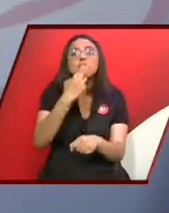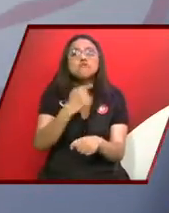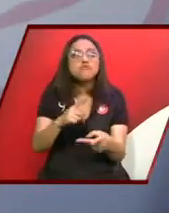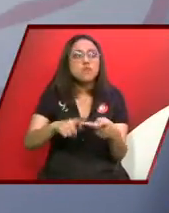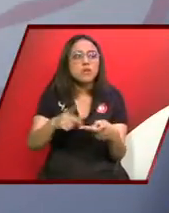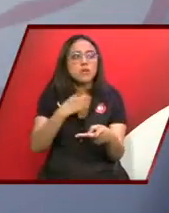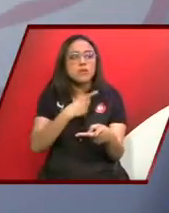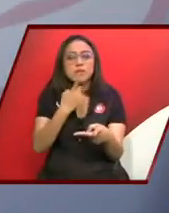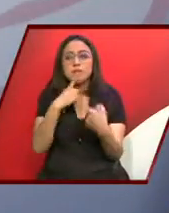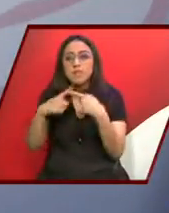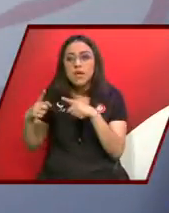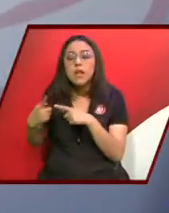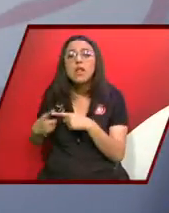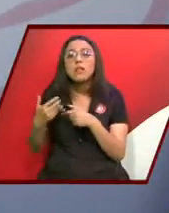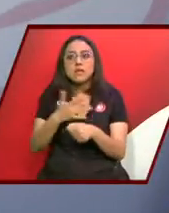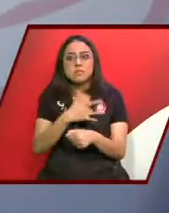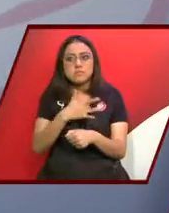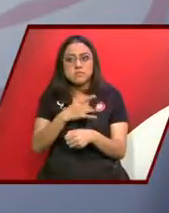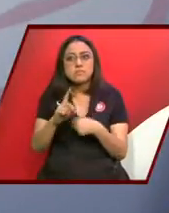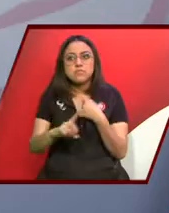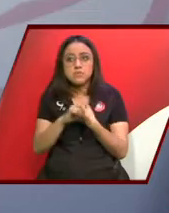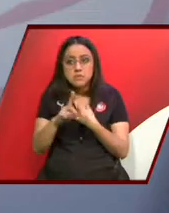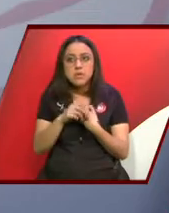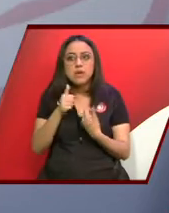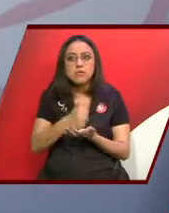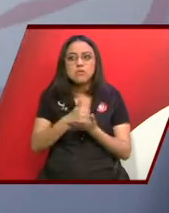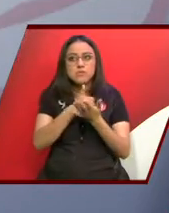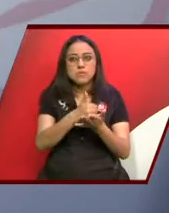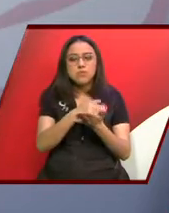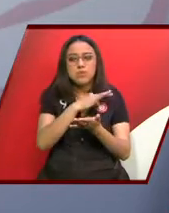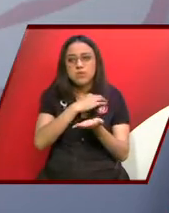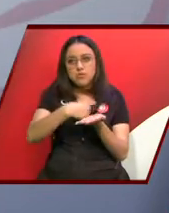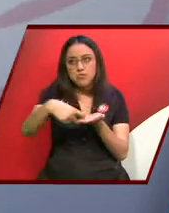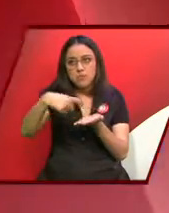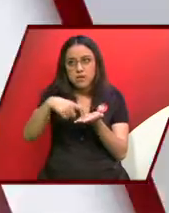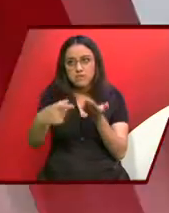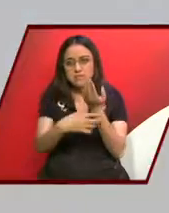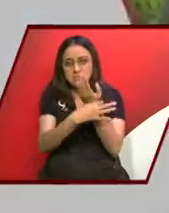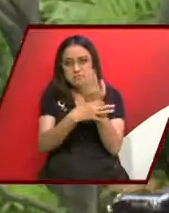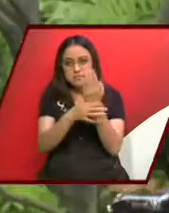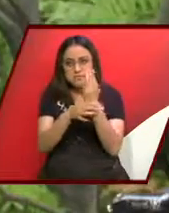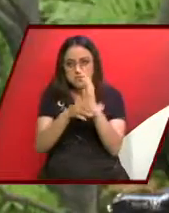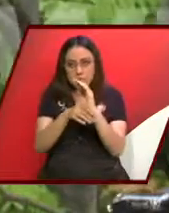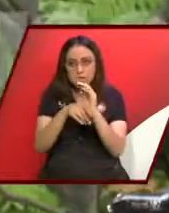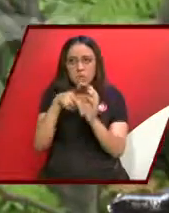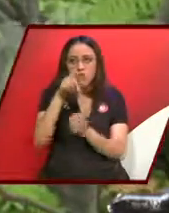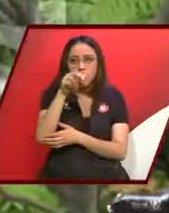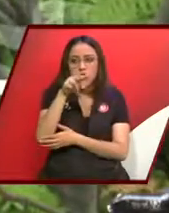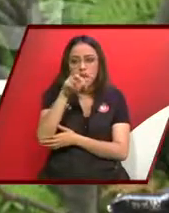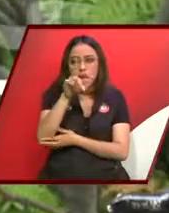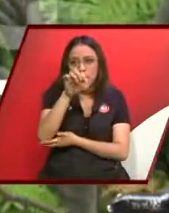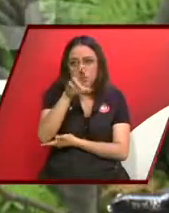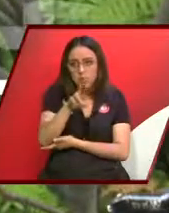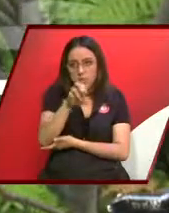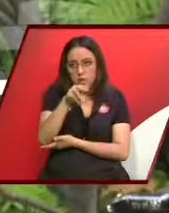hipertensión. Ayúdanos a seguir con este esfuerzo adquiriendo tu pulsera Yo Soy Donador de Órganos en